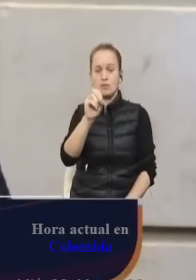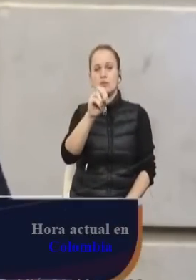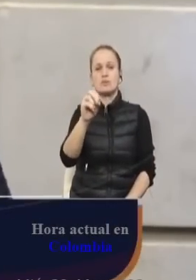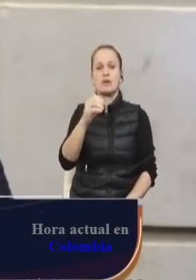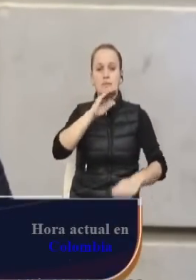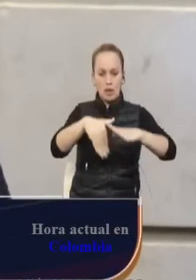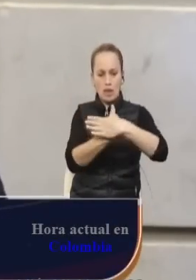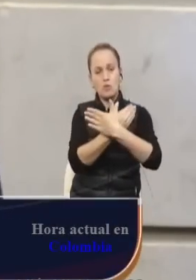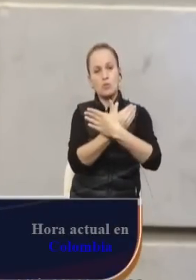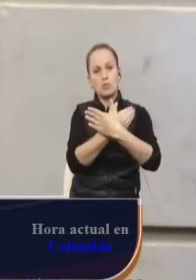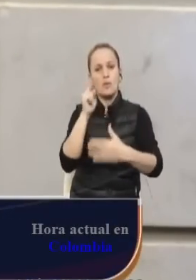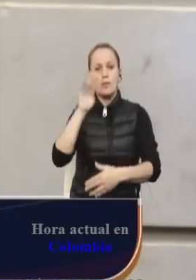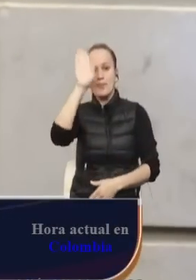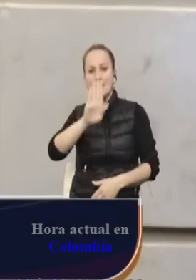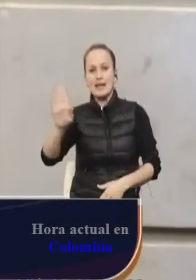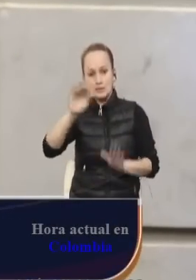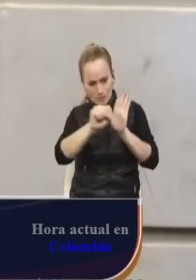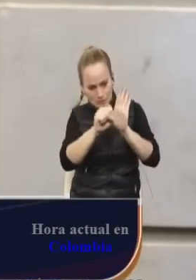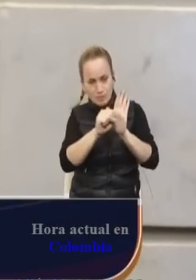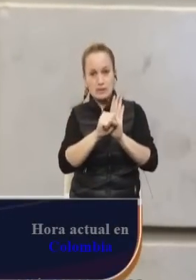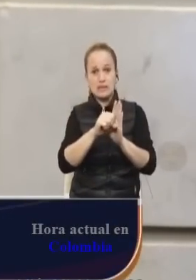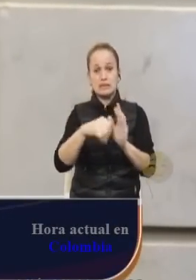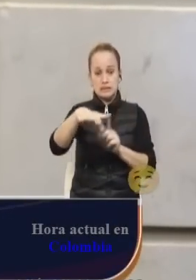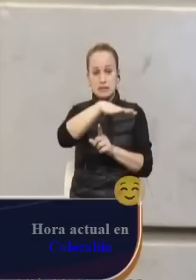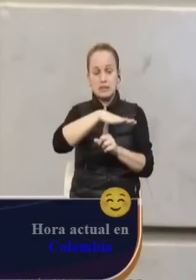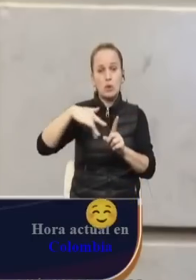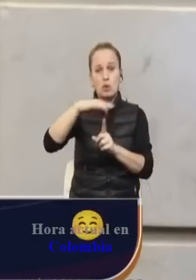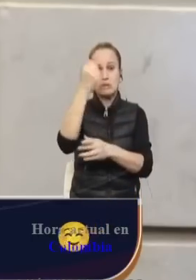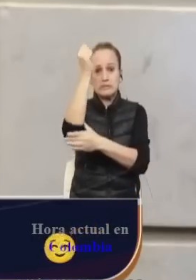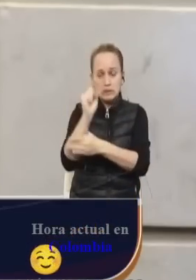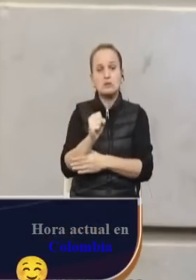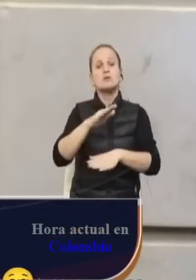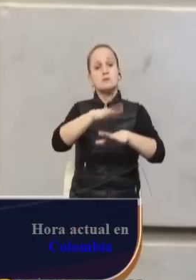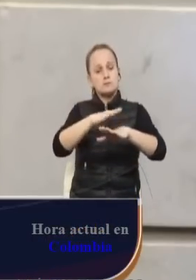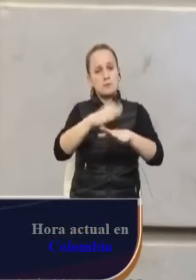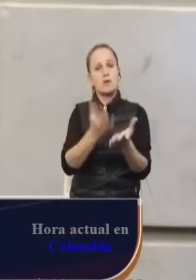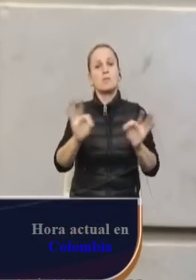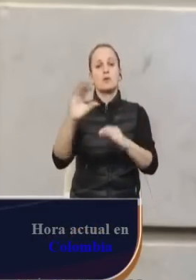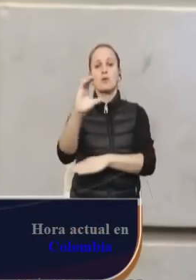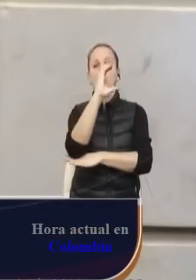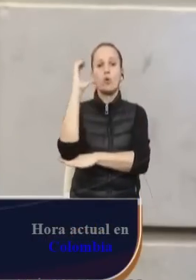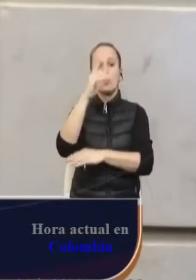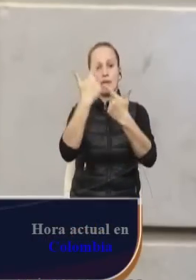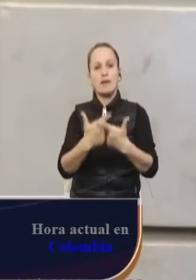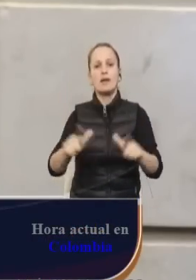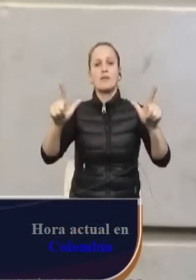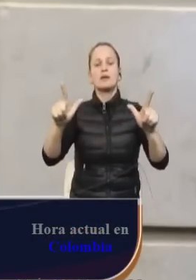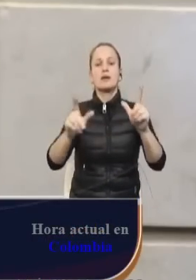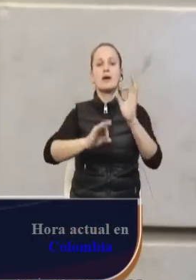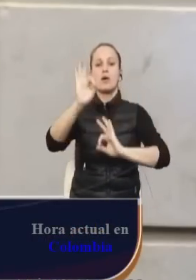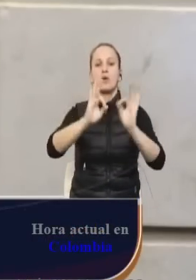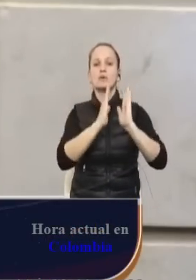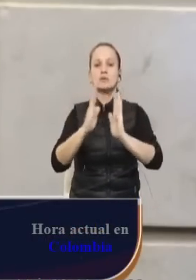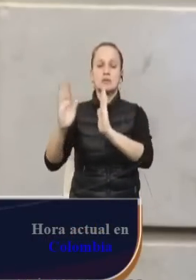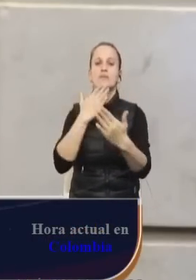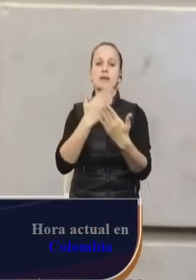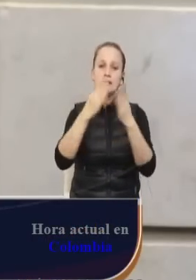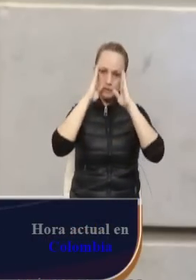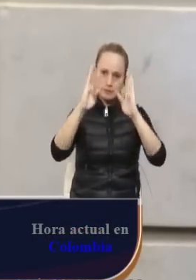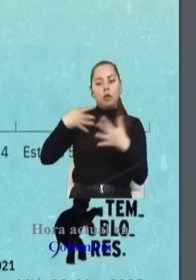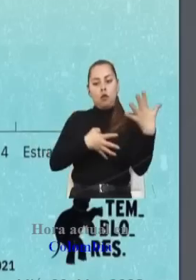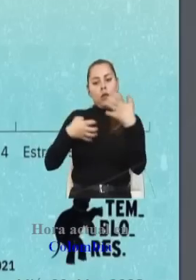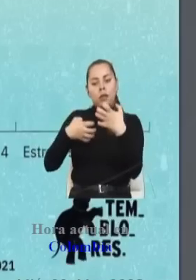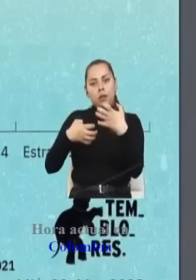nuestro escudo nacional. En medio de esta crisis, yo seguiré pidiendo para Colombia libertad y orden. Muchas